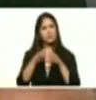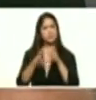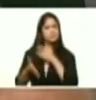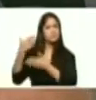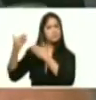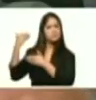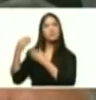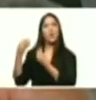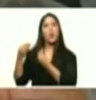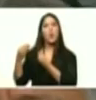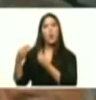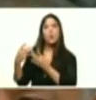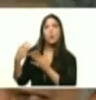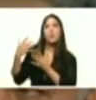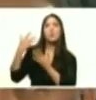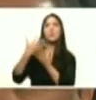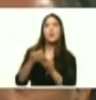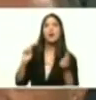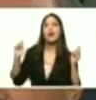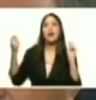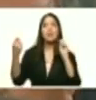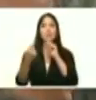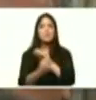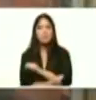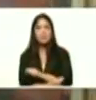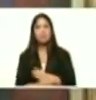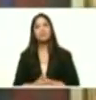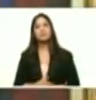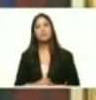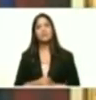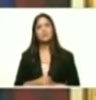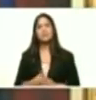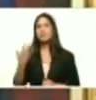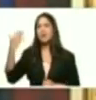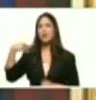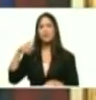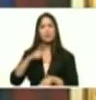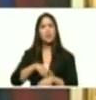y como pudimos transmontar, tiempo terrible,